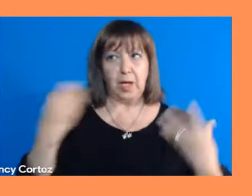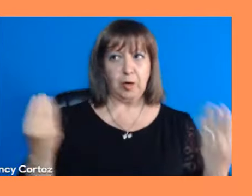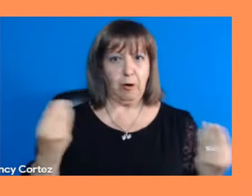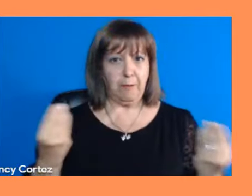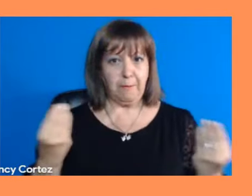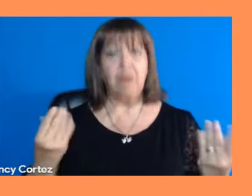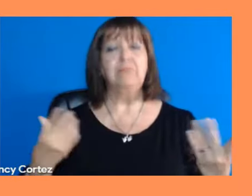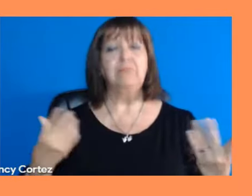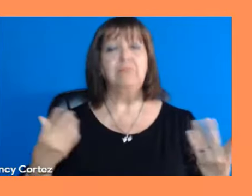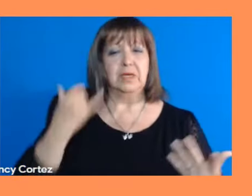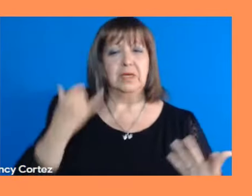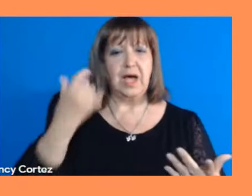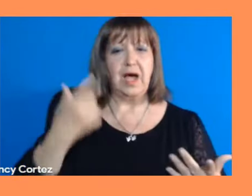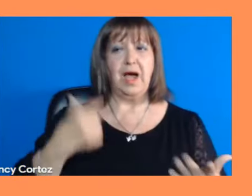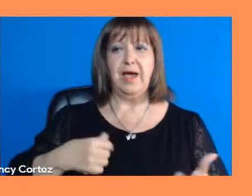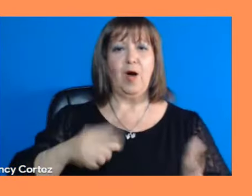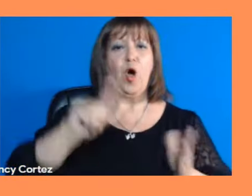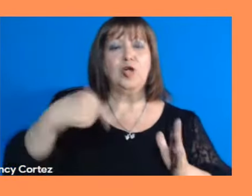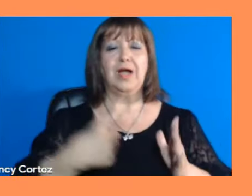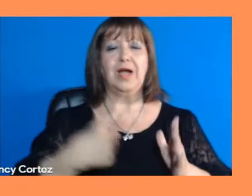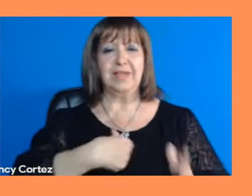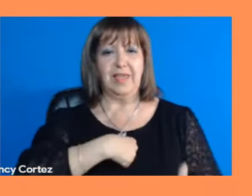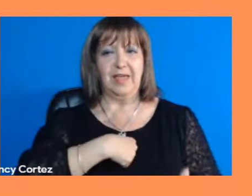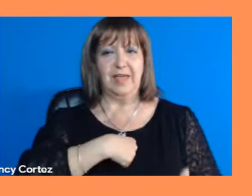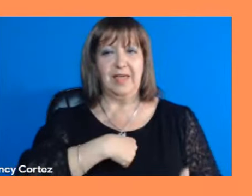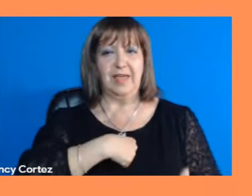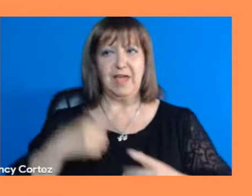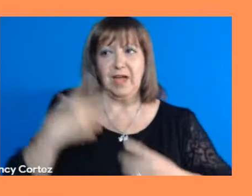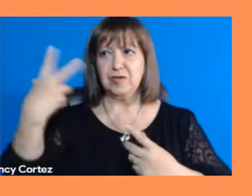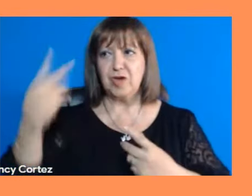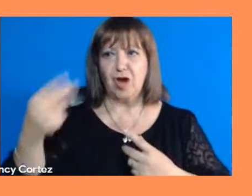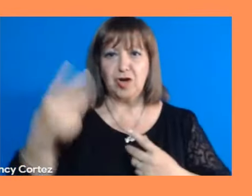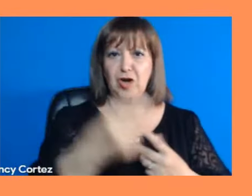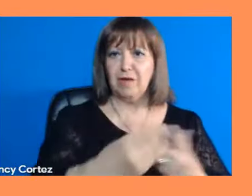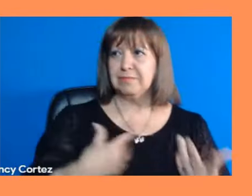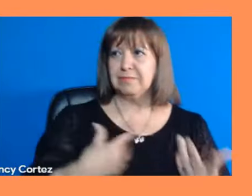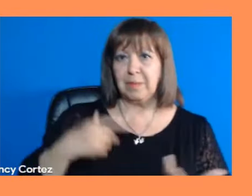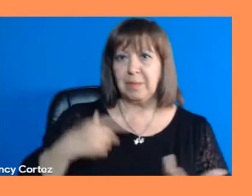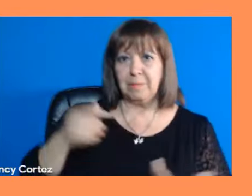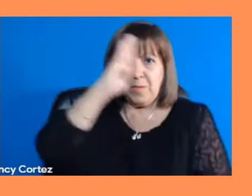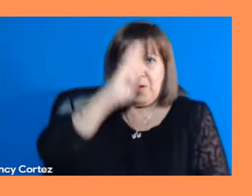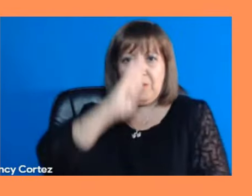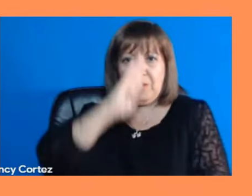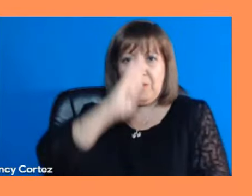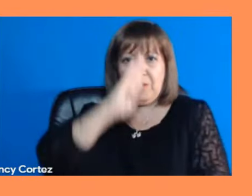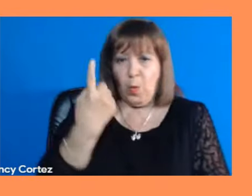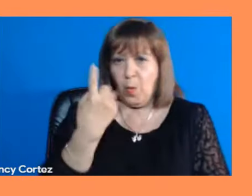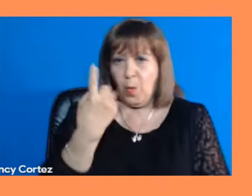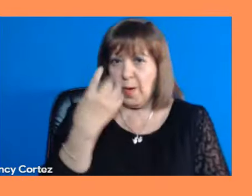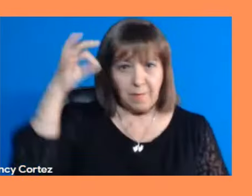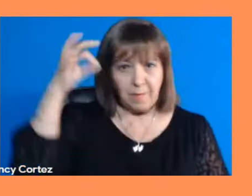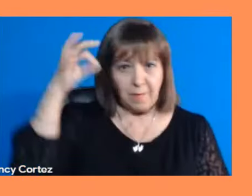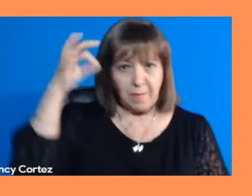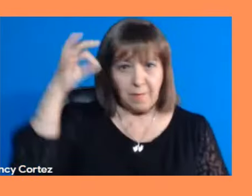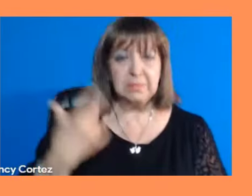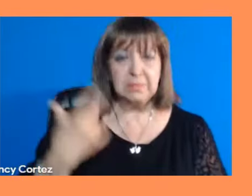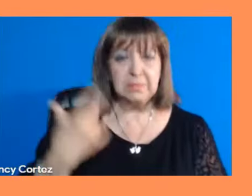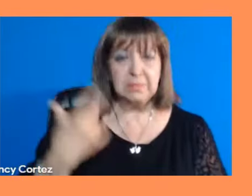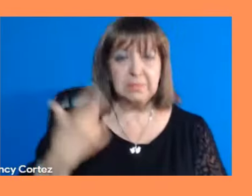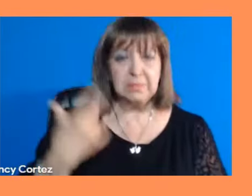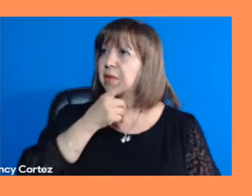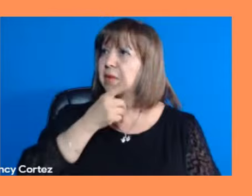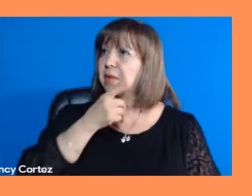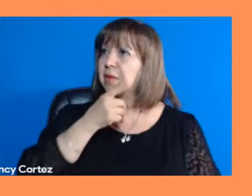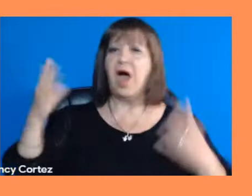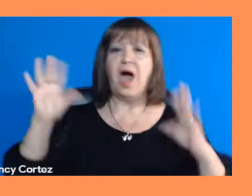y relaciones existentes que se apartan de esta norma, visibilizando los condicionantes sociales y culturales